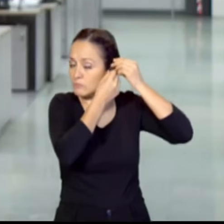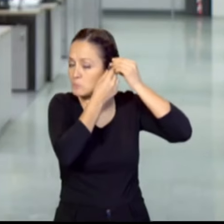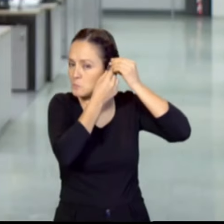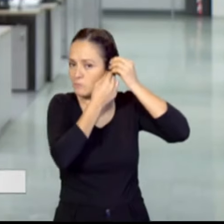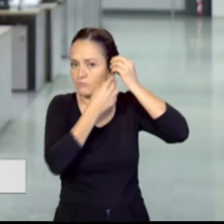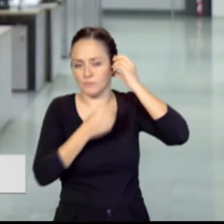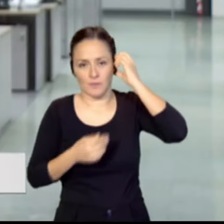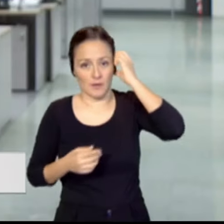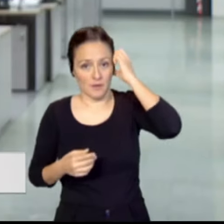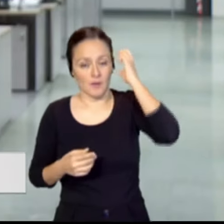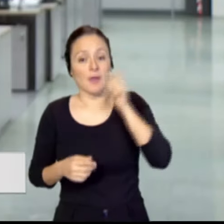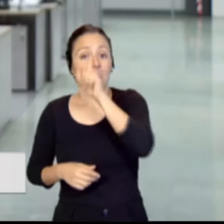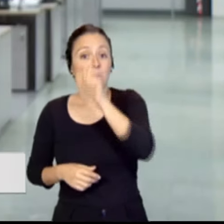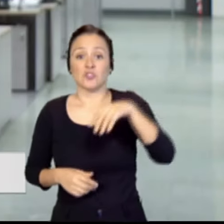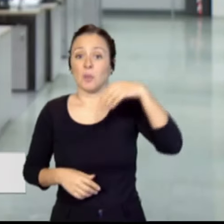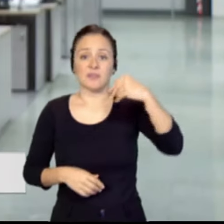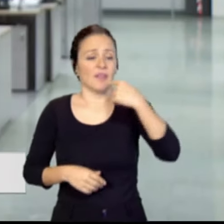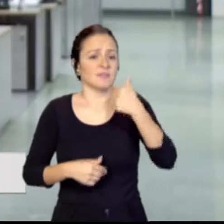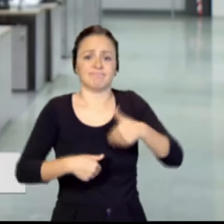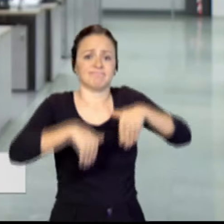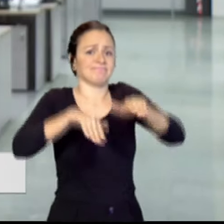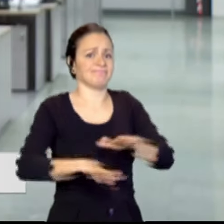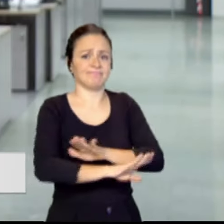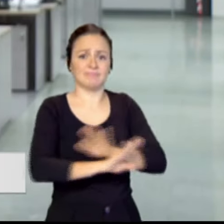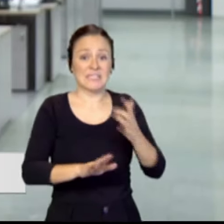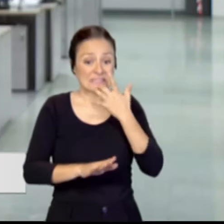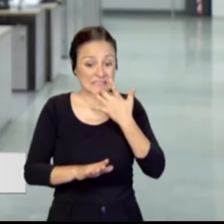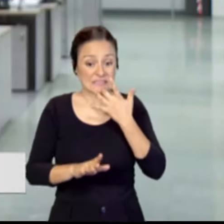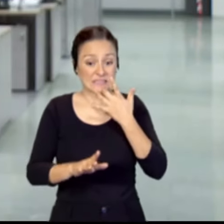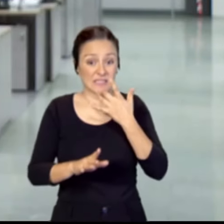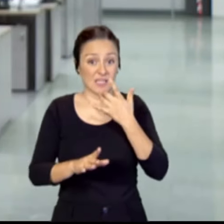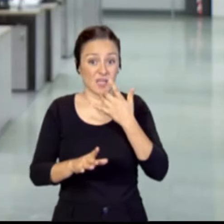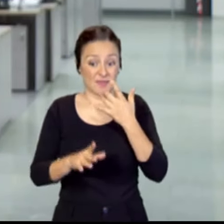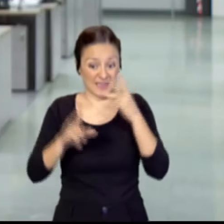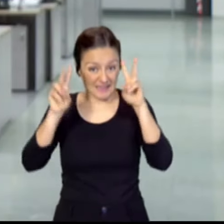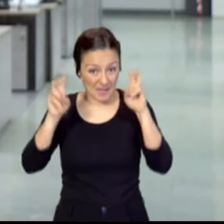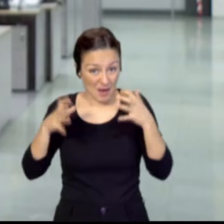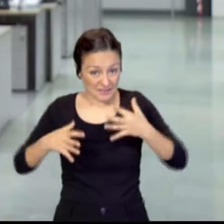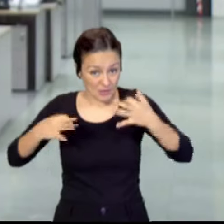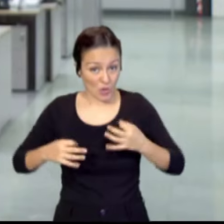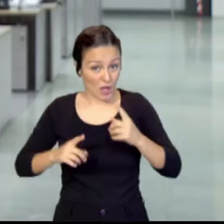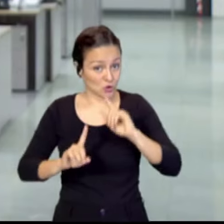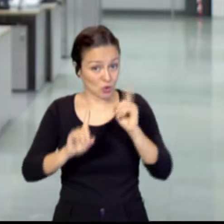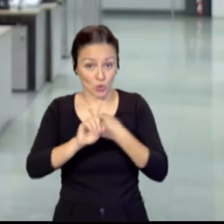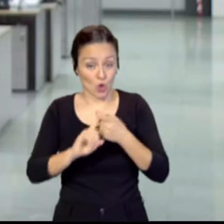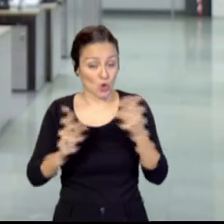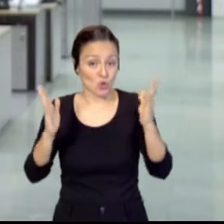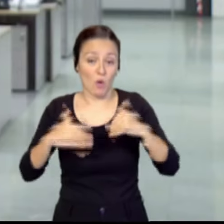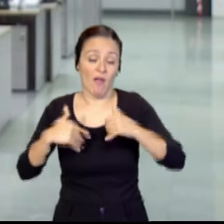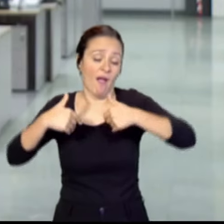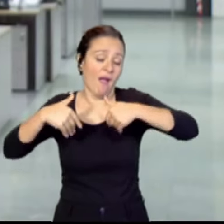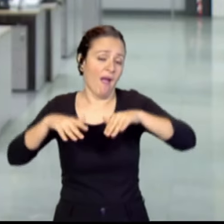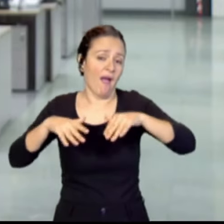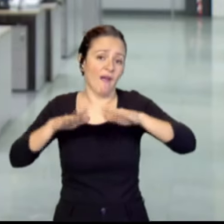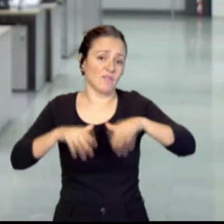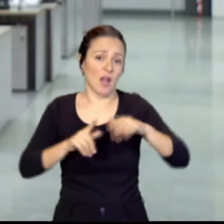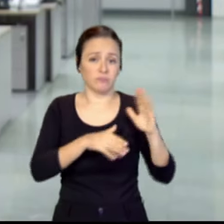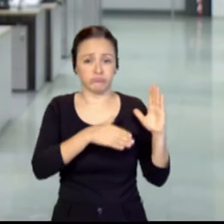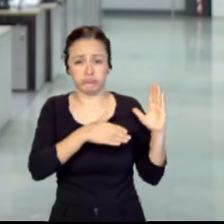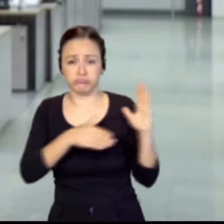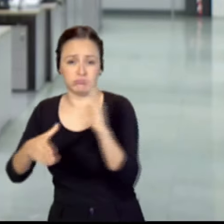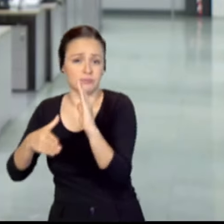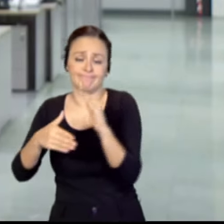Ellos dicen que si no se soluciona el dispositivo de seguridad Van Van a aplazar lo que son las regatas de Bel latin hasta que